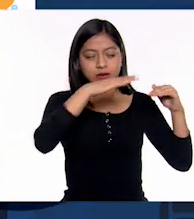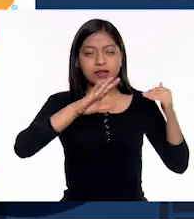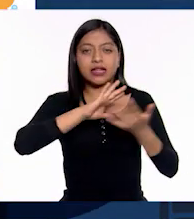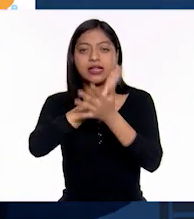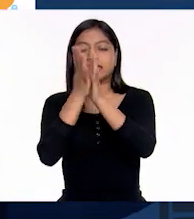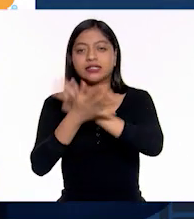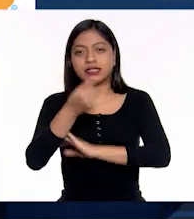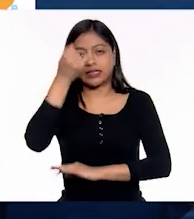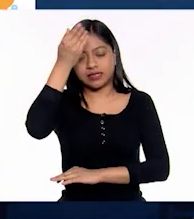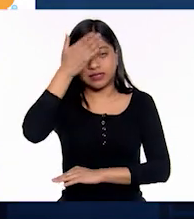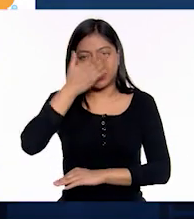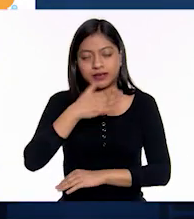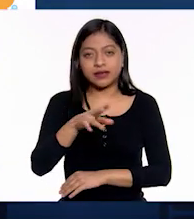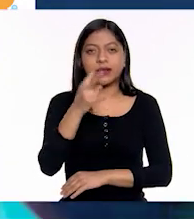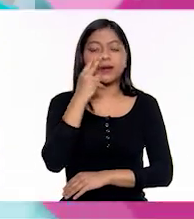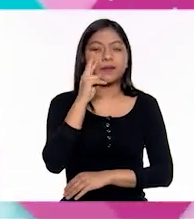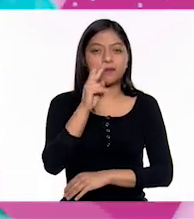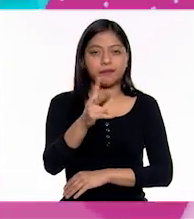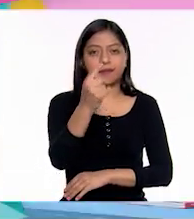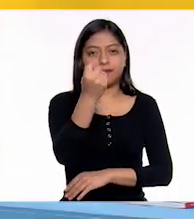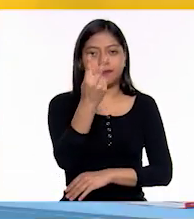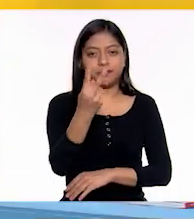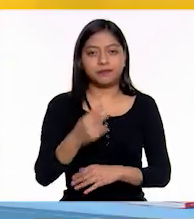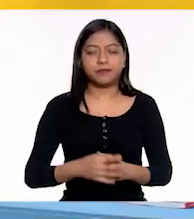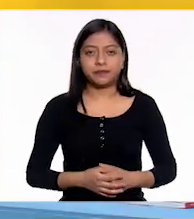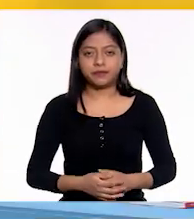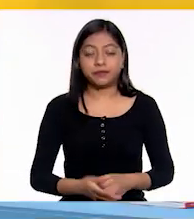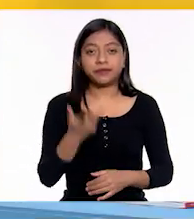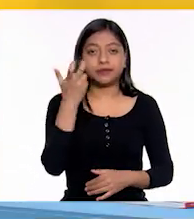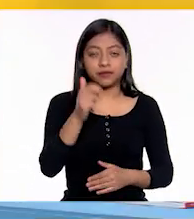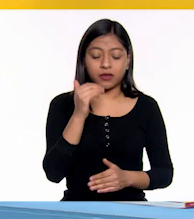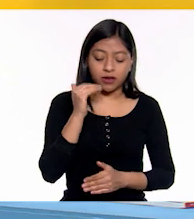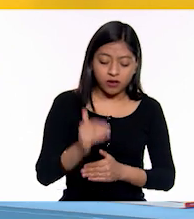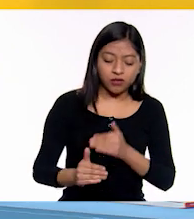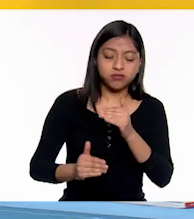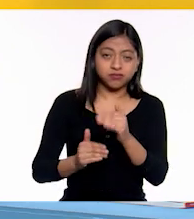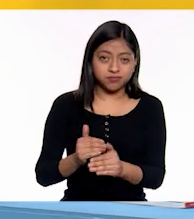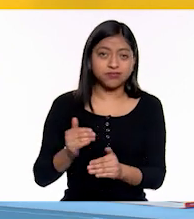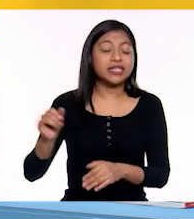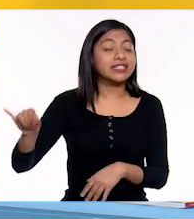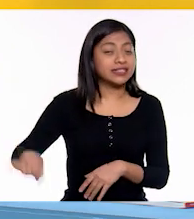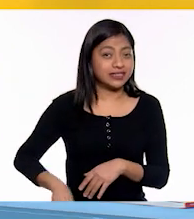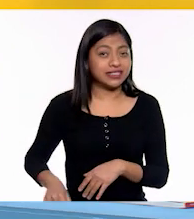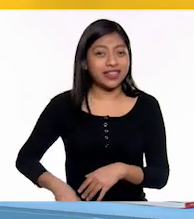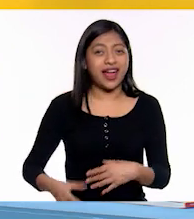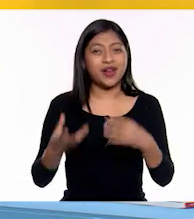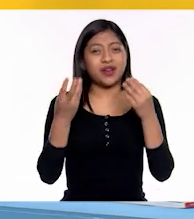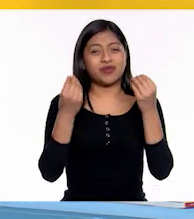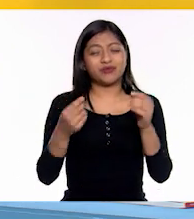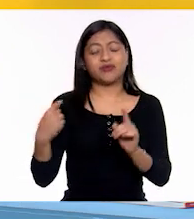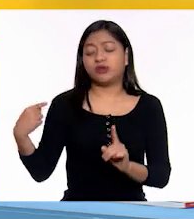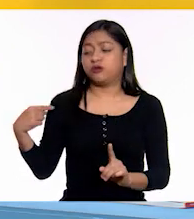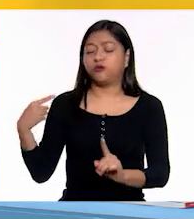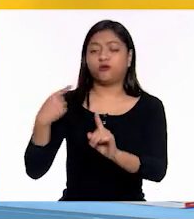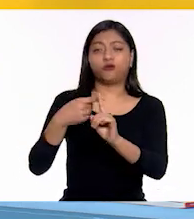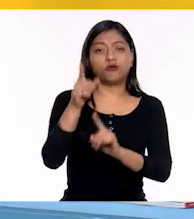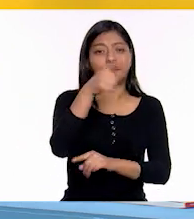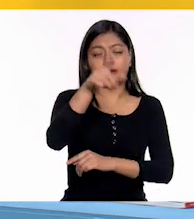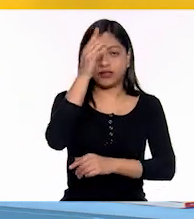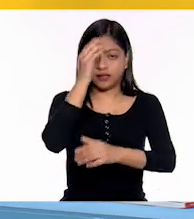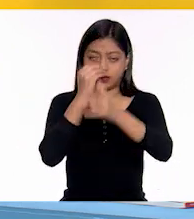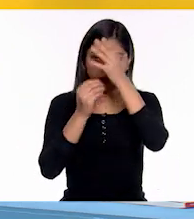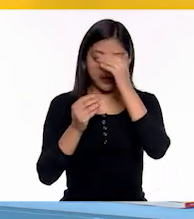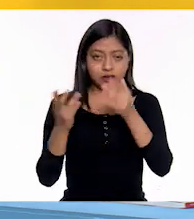ocurre en la pantalla del televisor. Es un proceso muy interesante que integra mucho de lo que hemos visto en clases